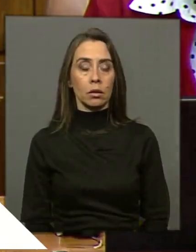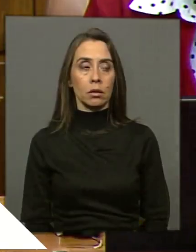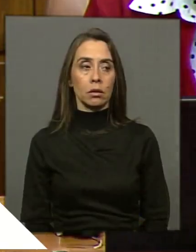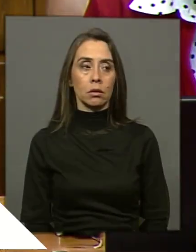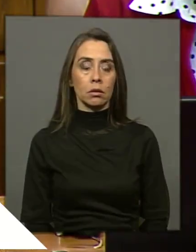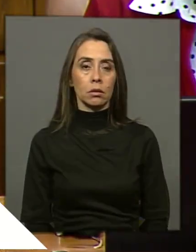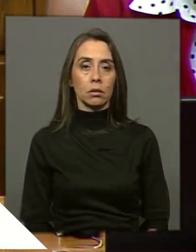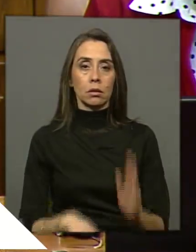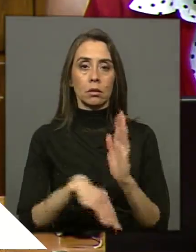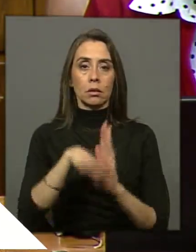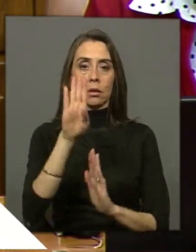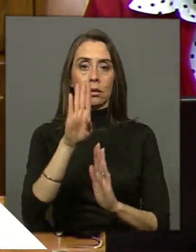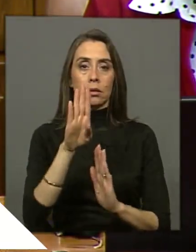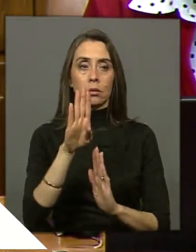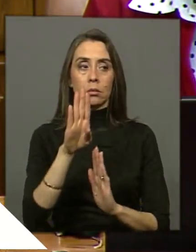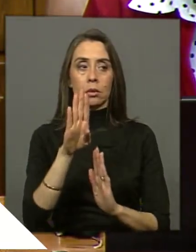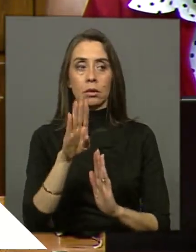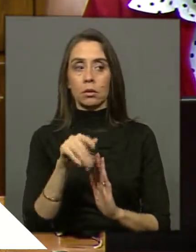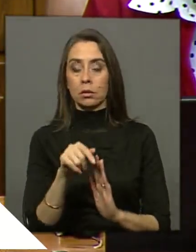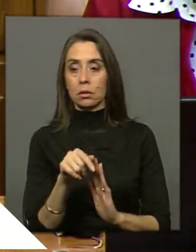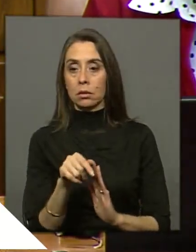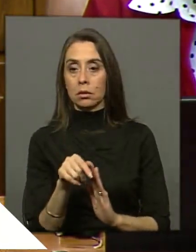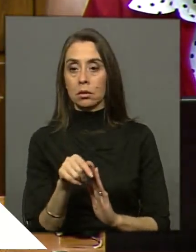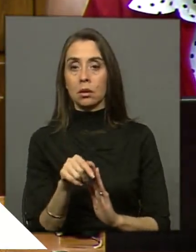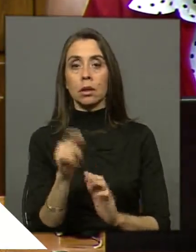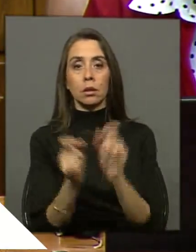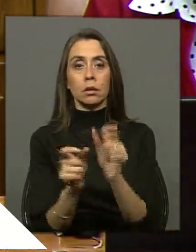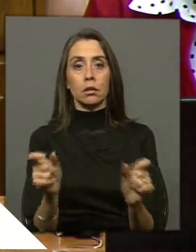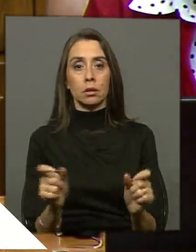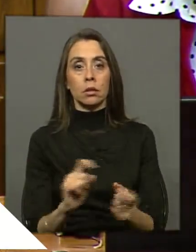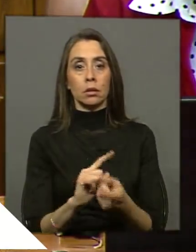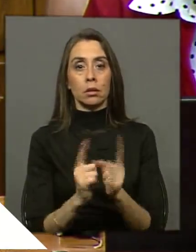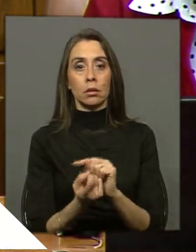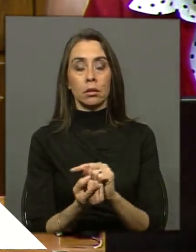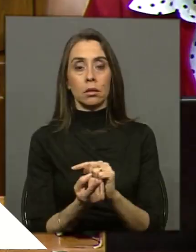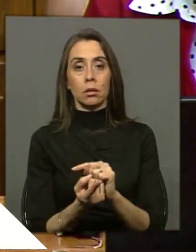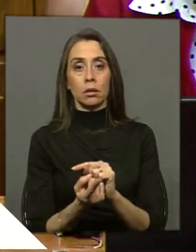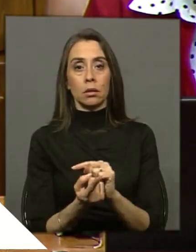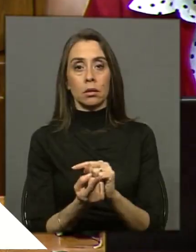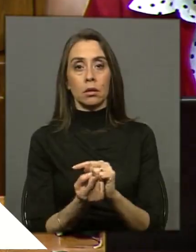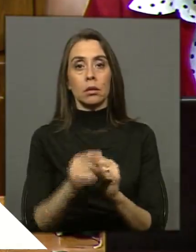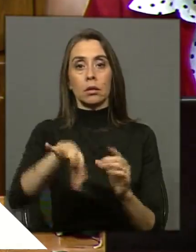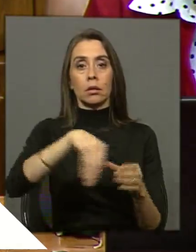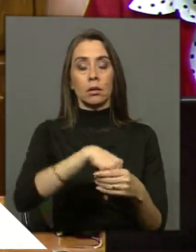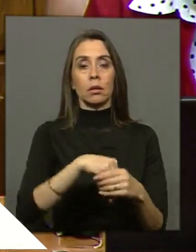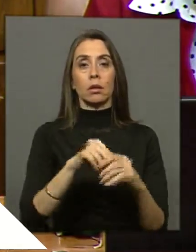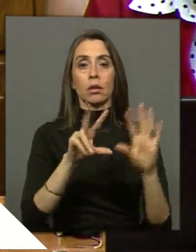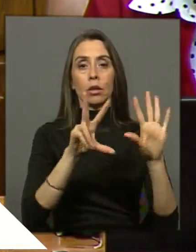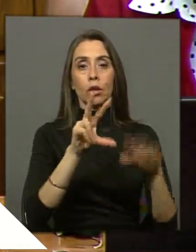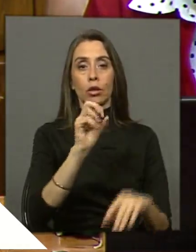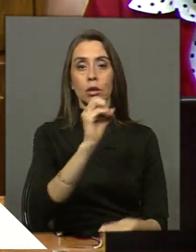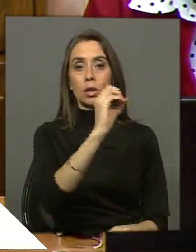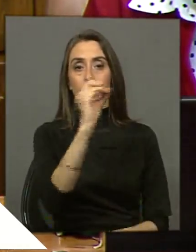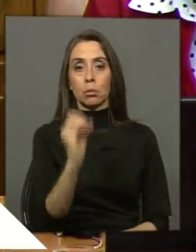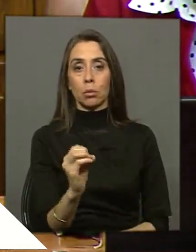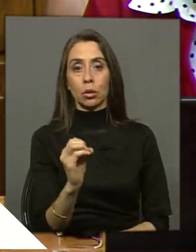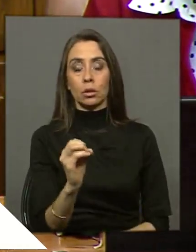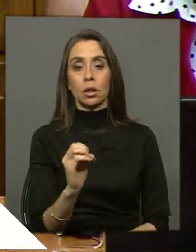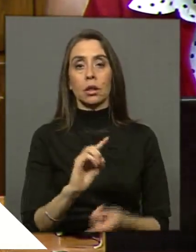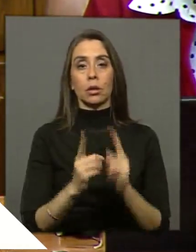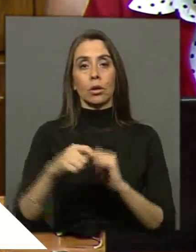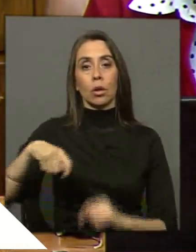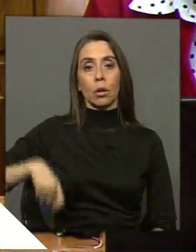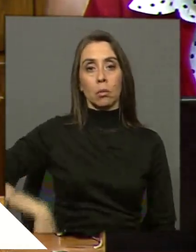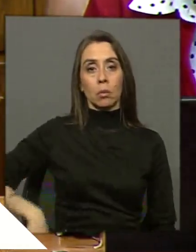Seguramente la mayoría de ellos, al momento de su jubilación, pasarán a formar parte de ese 80% que se pensionará con